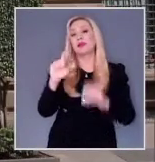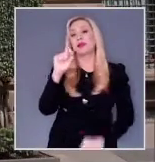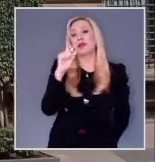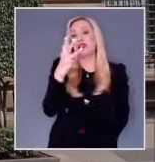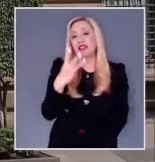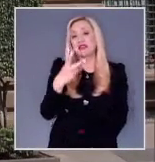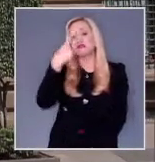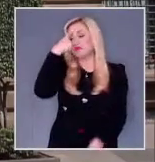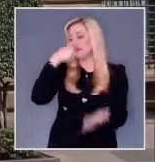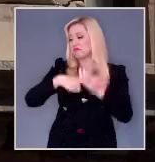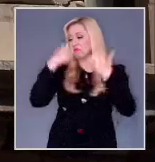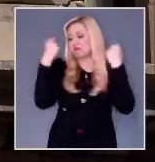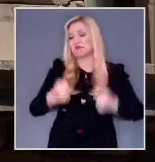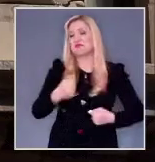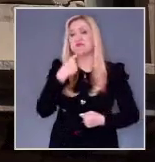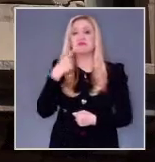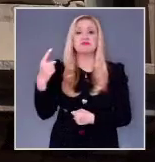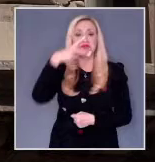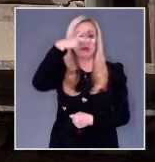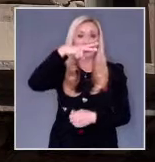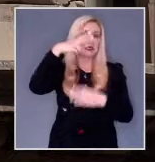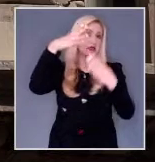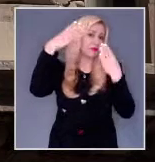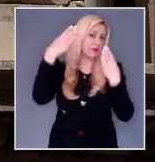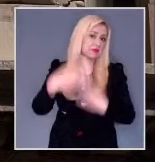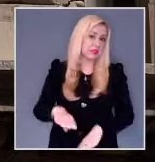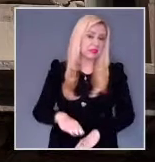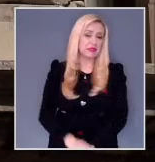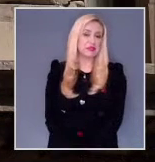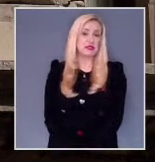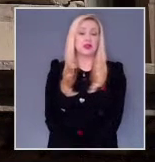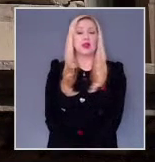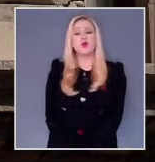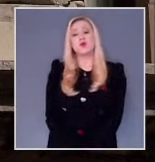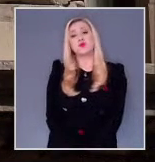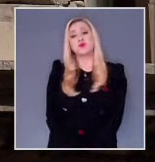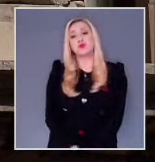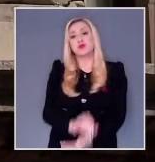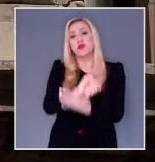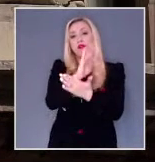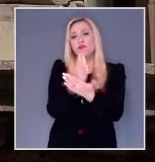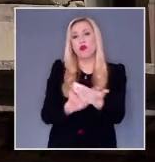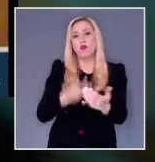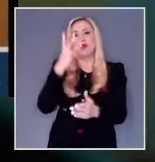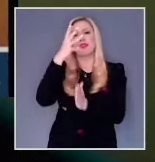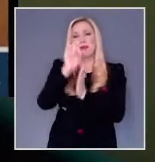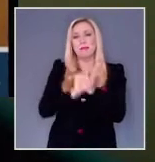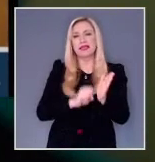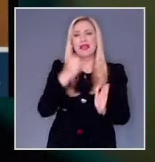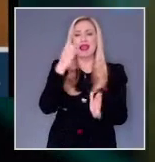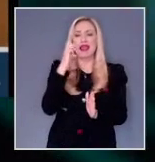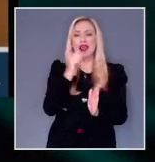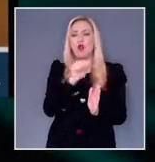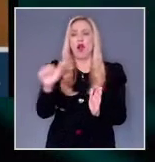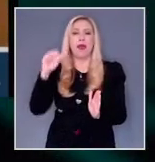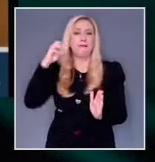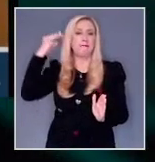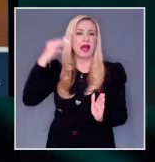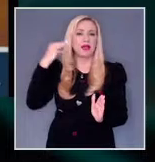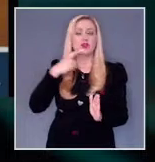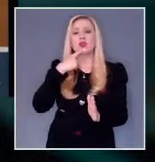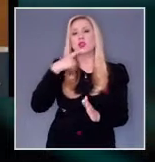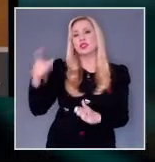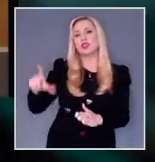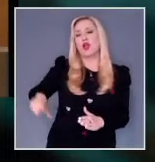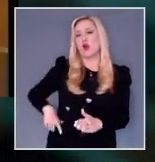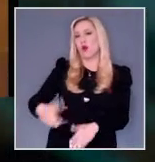banco de mexico en la presentación del informe trimestral enero marzo de este año la gobernadora victoria